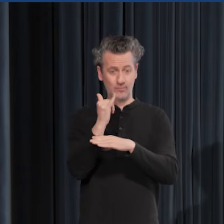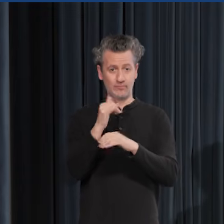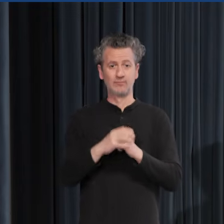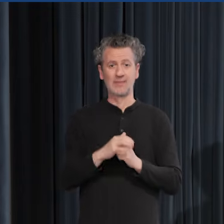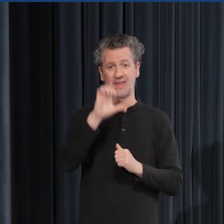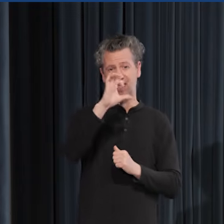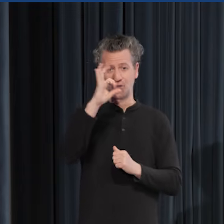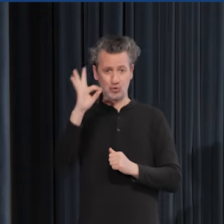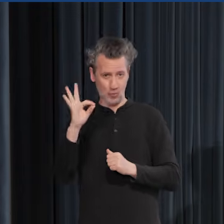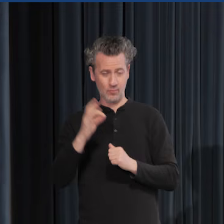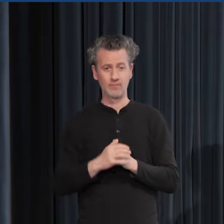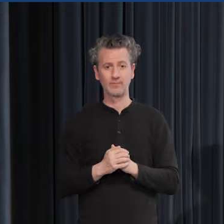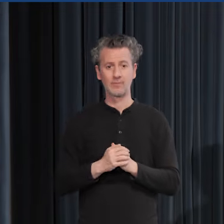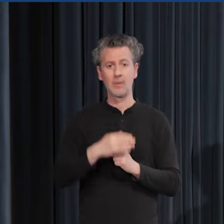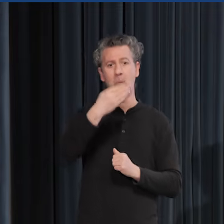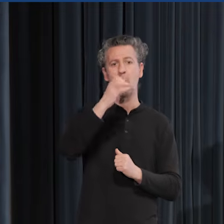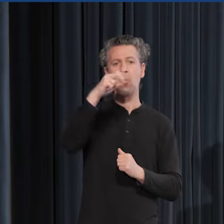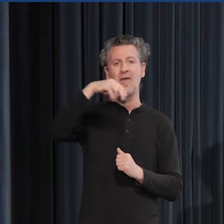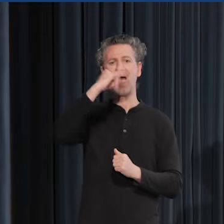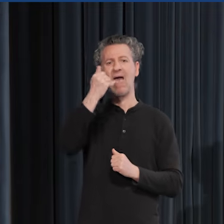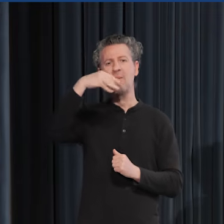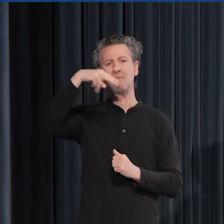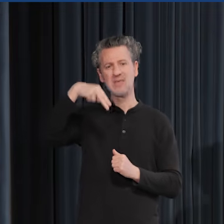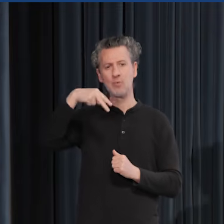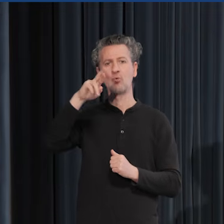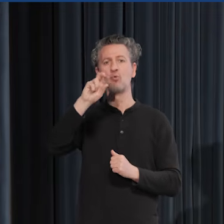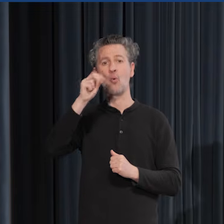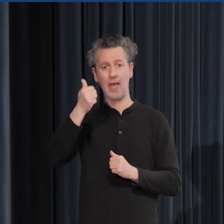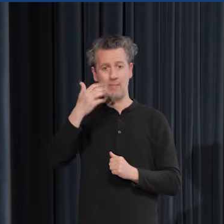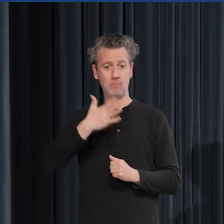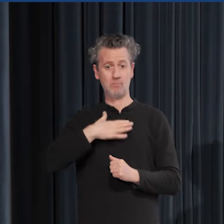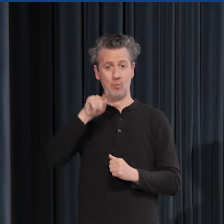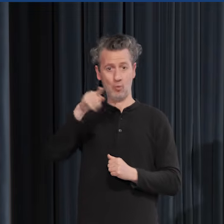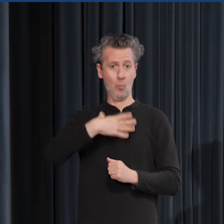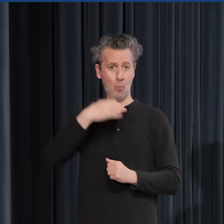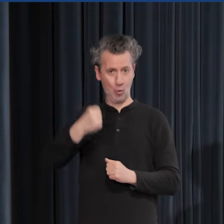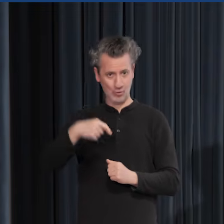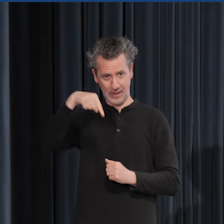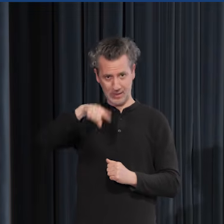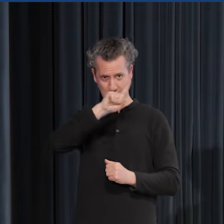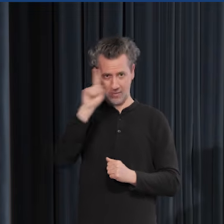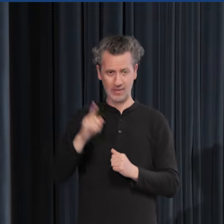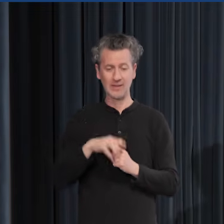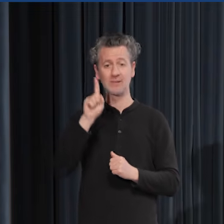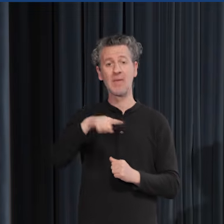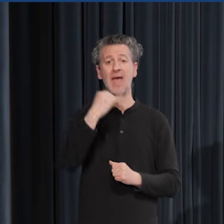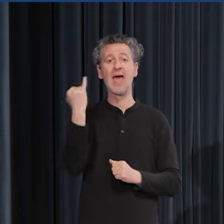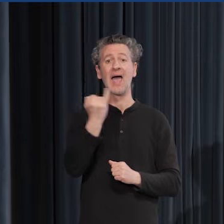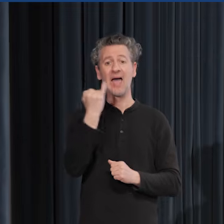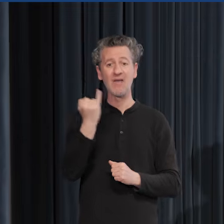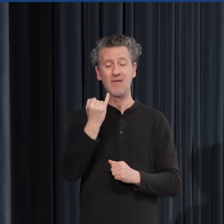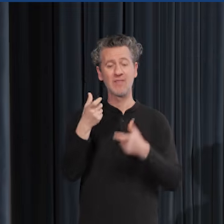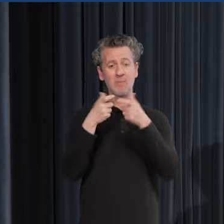educación secundaria, el Instituto Benjamín Rúa de Móstoles, en Madrid, y es jefa del Departamento